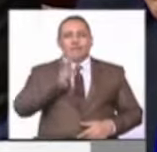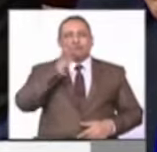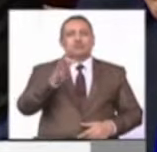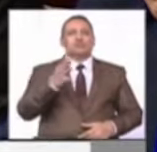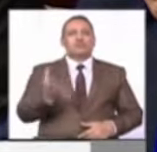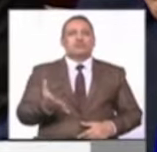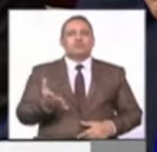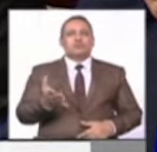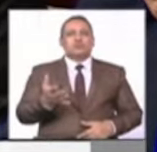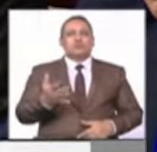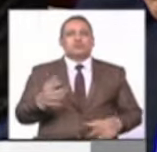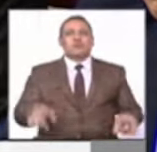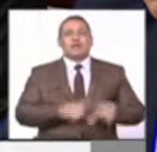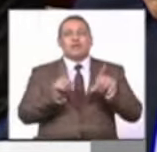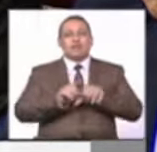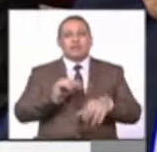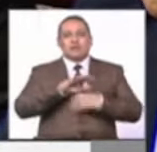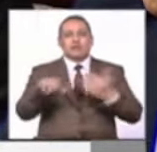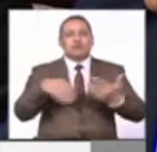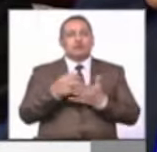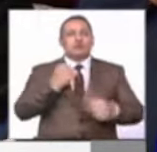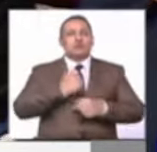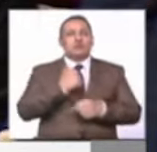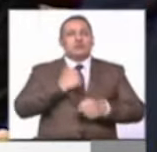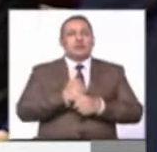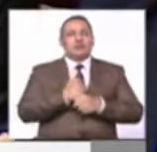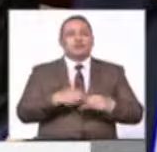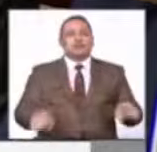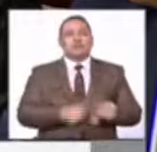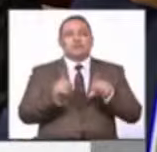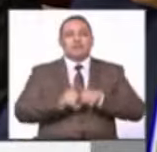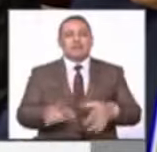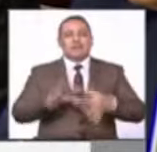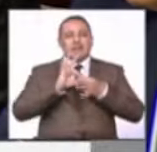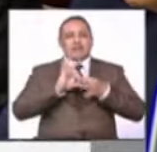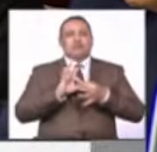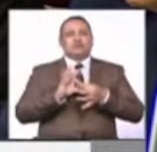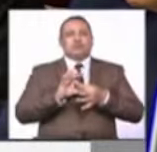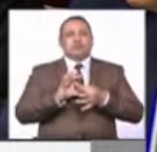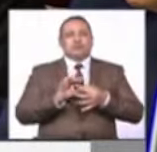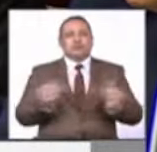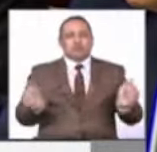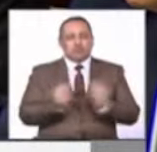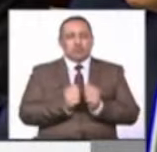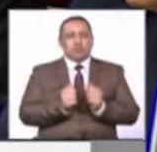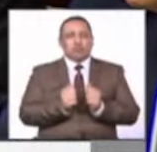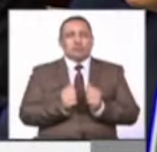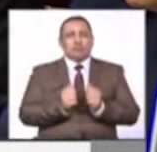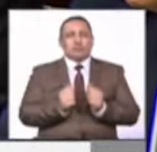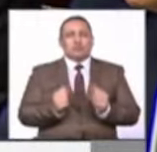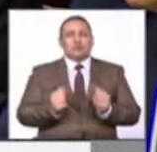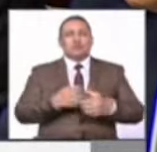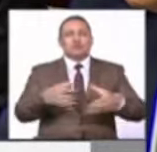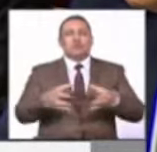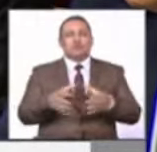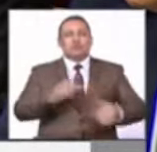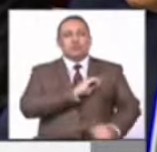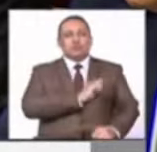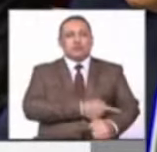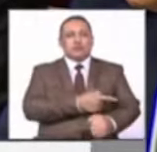futuro en El desenvolvimiento de las relaciones entre los